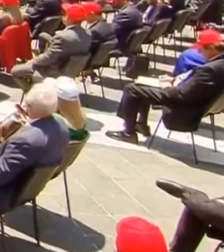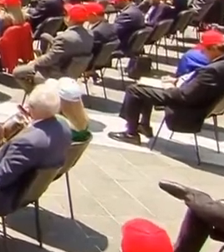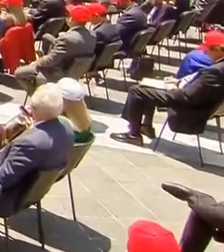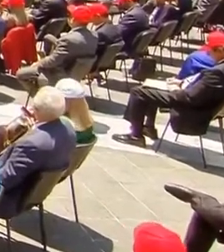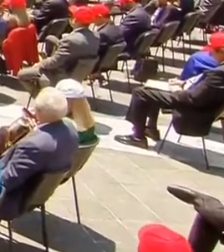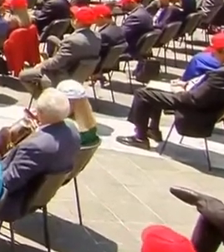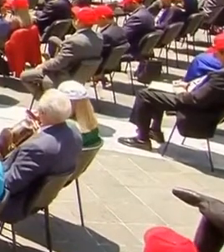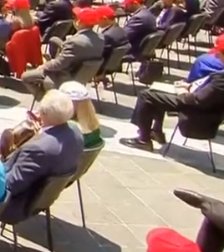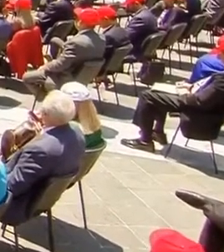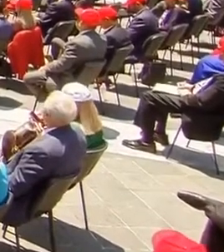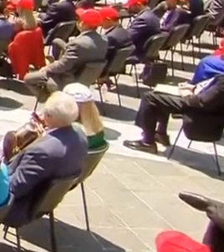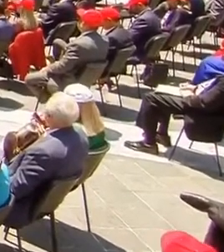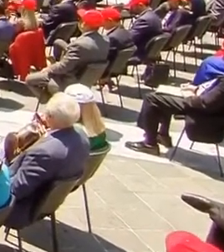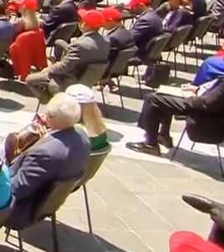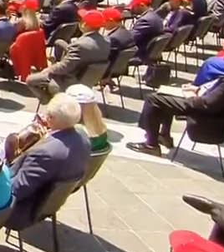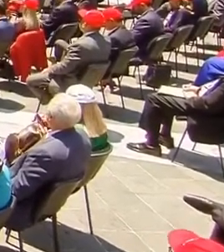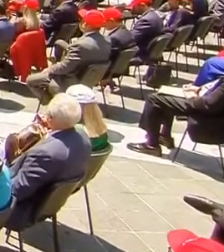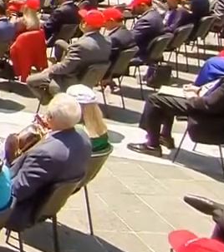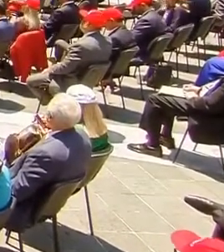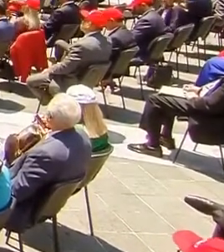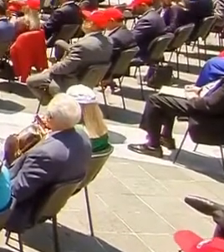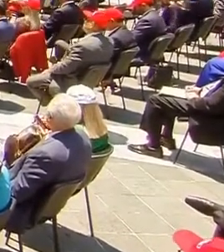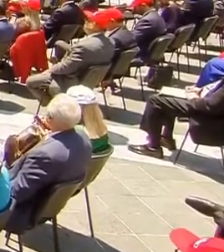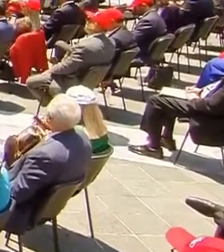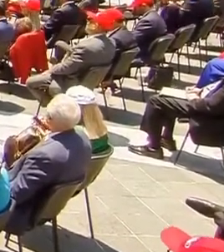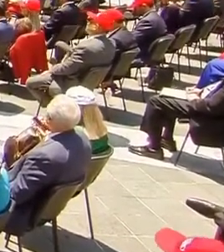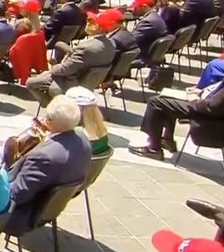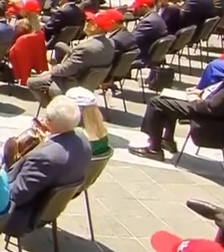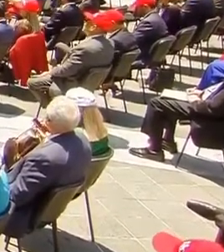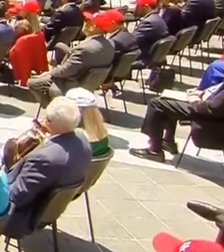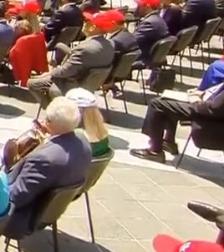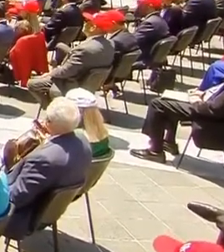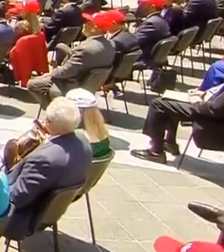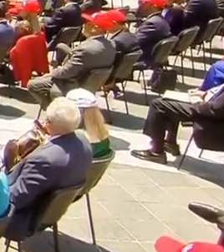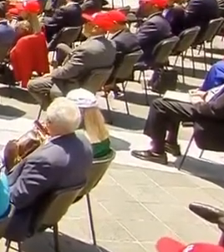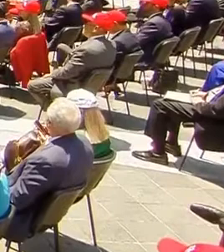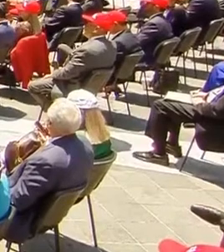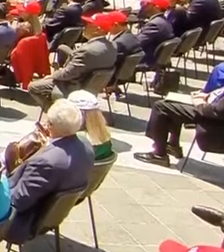que dirija su mensaje. Adelante, Carlos.